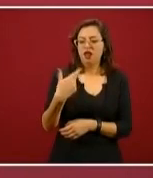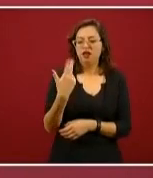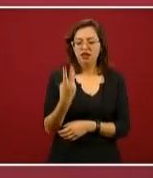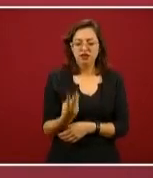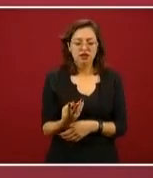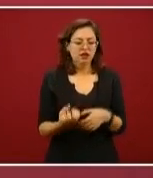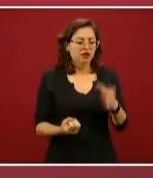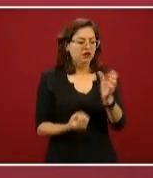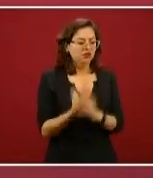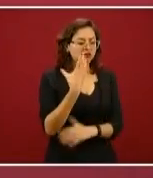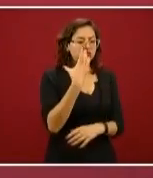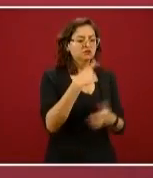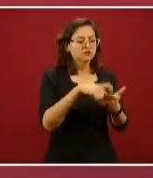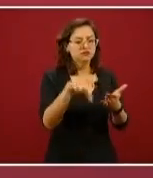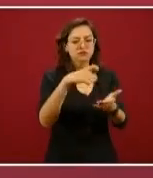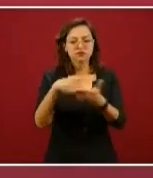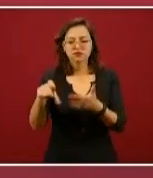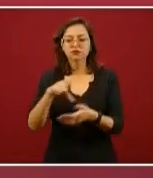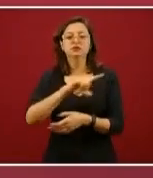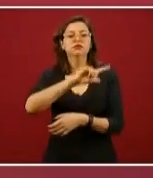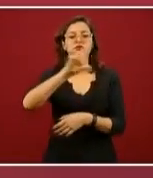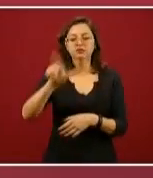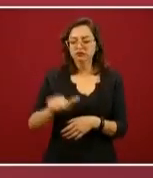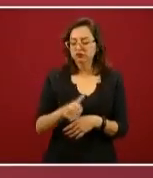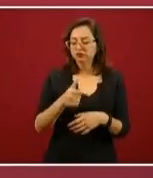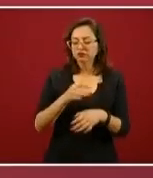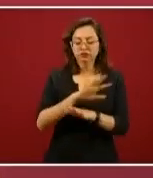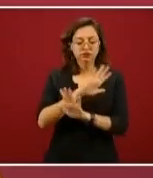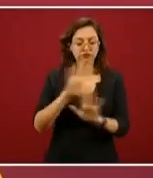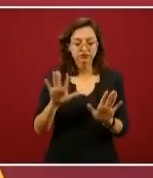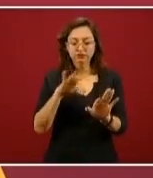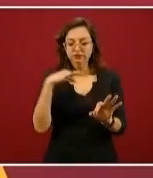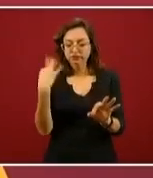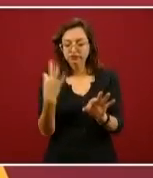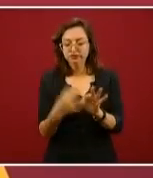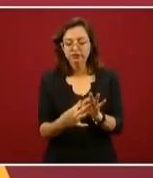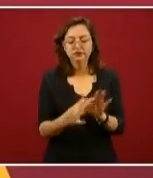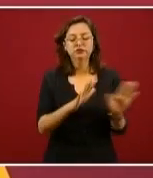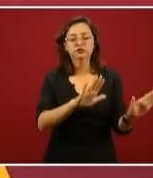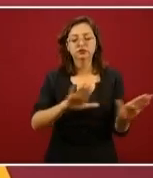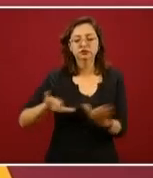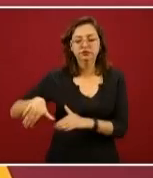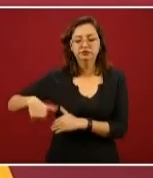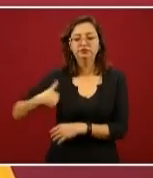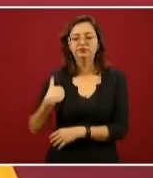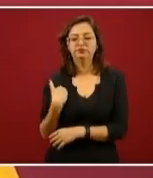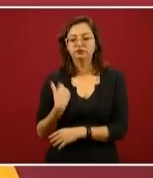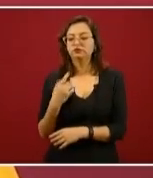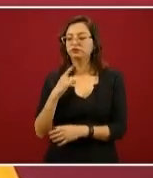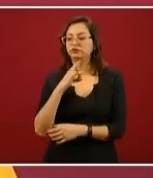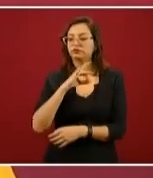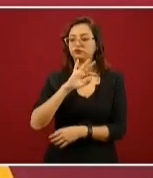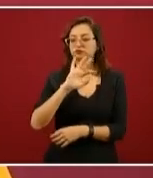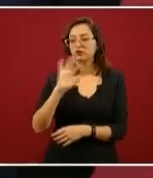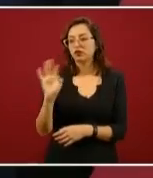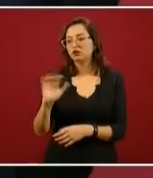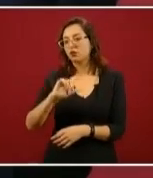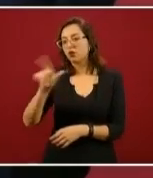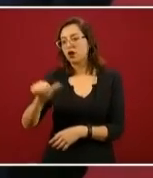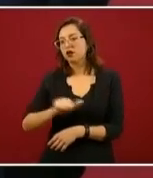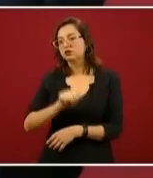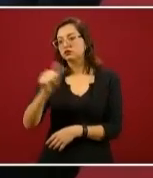que se emplea o que se utiliza en esos momentos que tiene que irse a resguardo para la siguiente